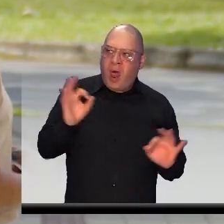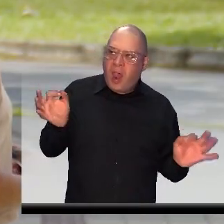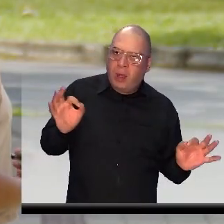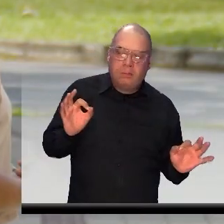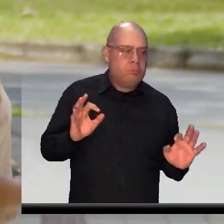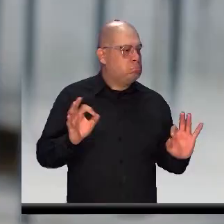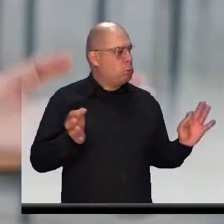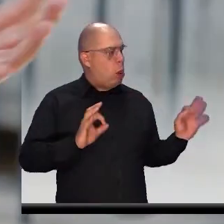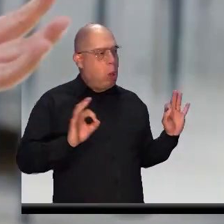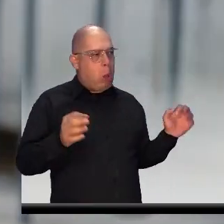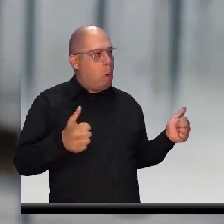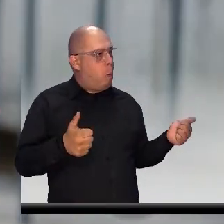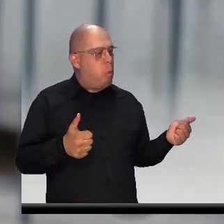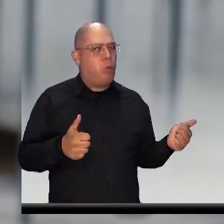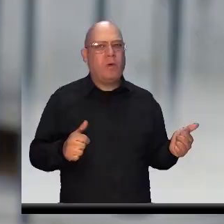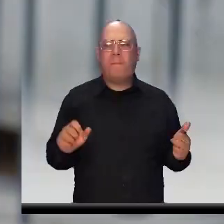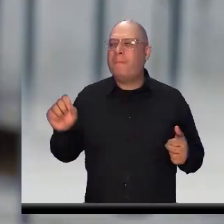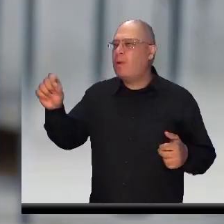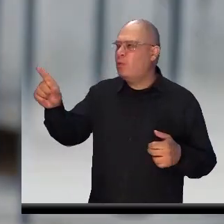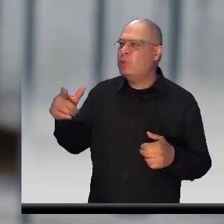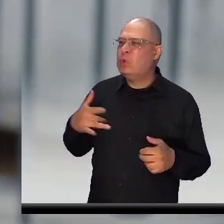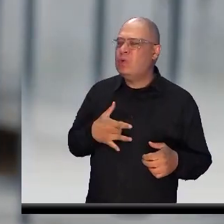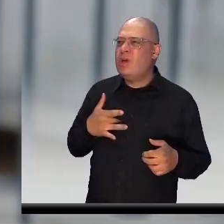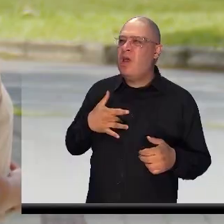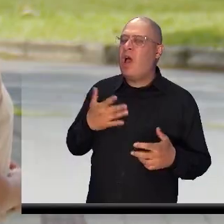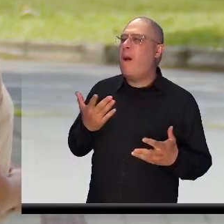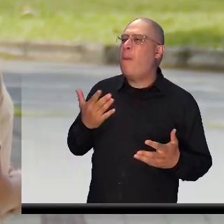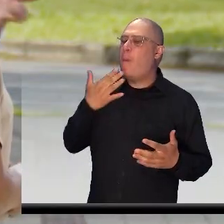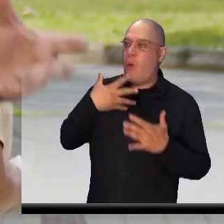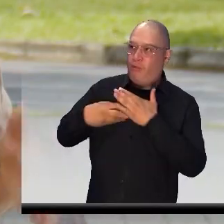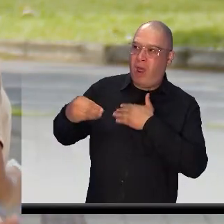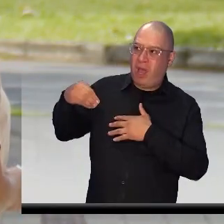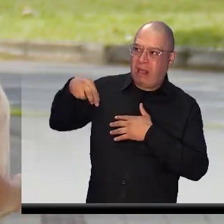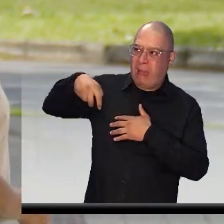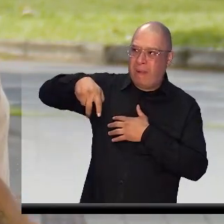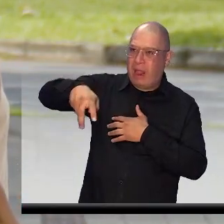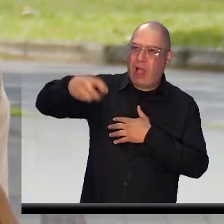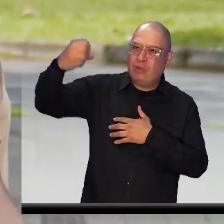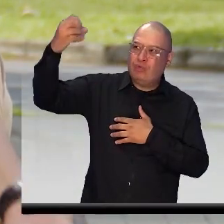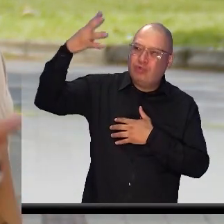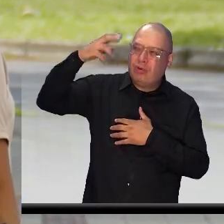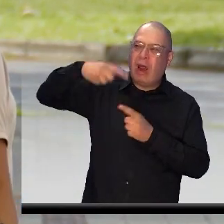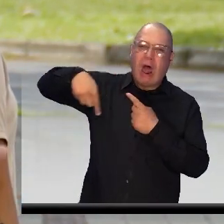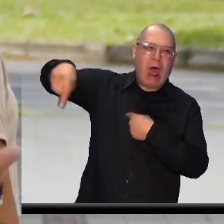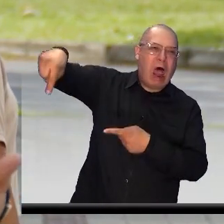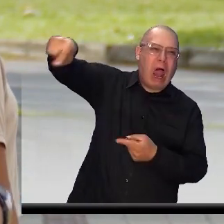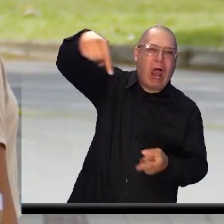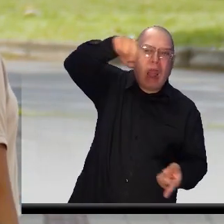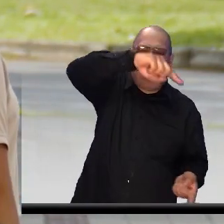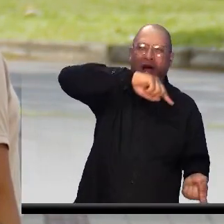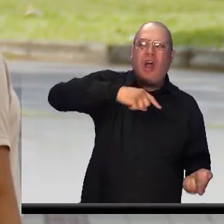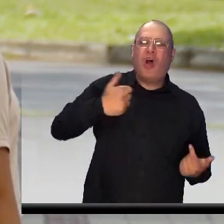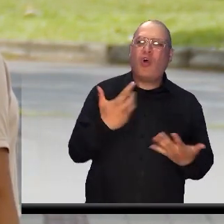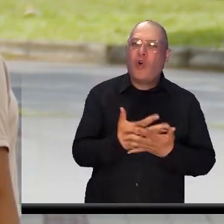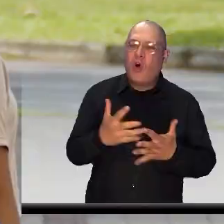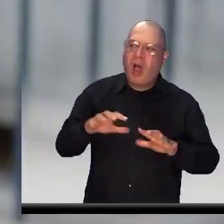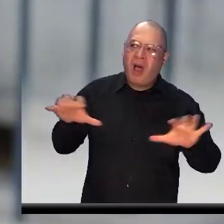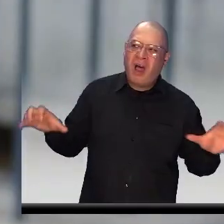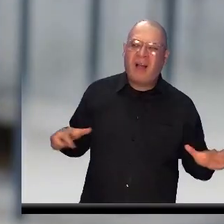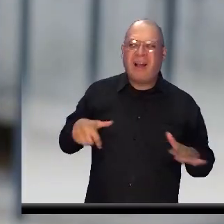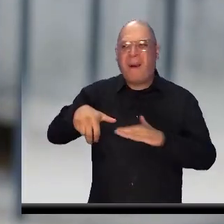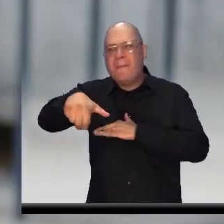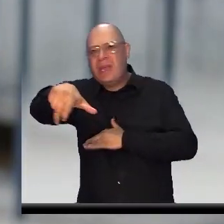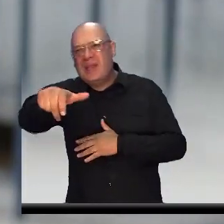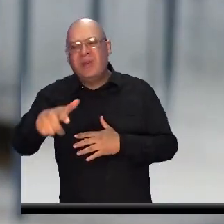nada. ¿Y es, pues. ¿Y es como más que todo cuando estás como que en la calle? Como cuando mucho salgo calor, a hacer muchas vueltas, salgo cosas, salgo a la calle y me